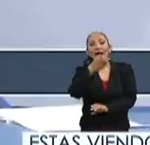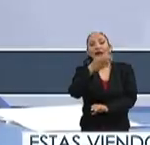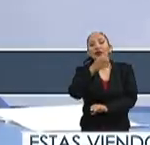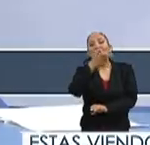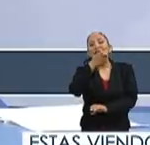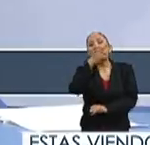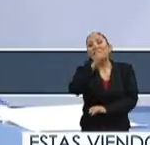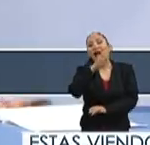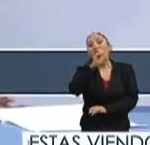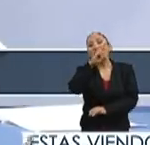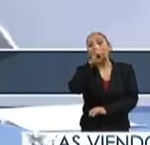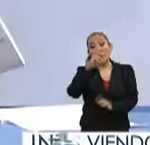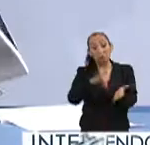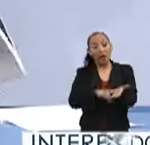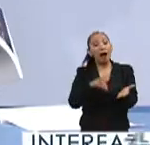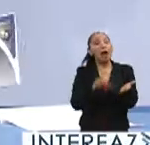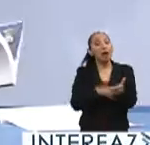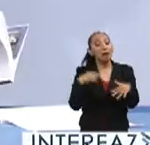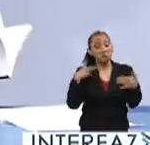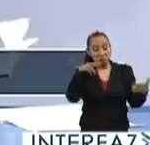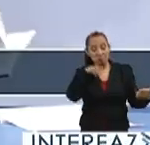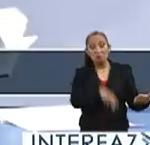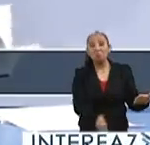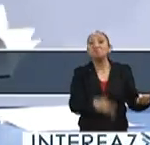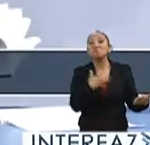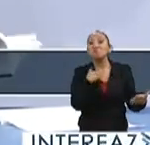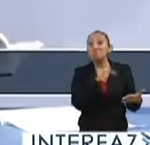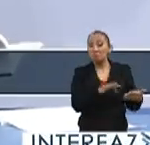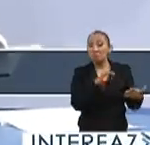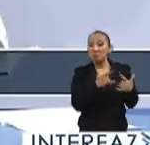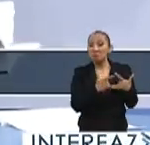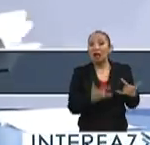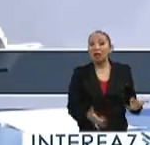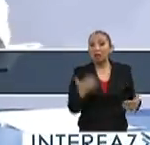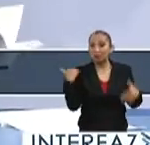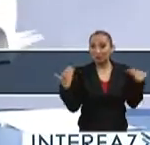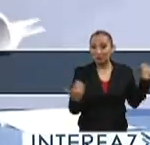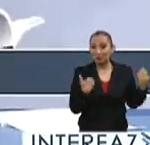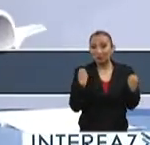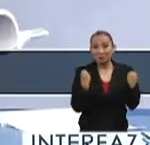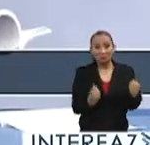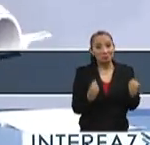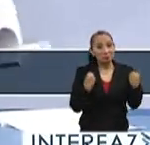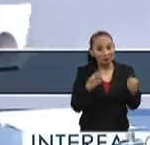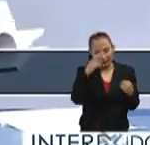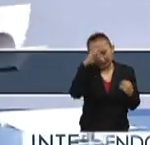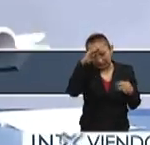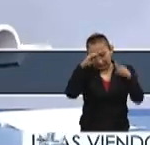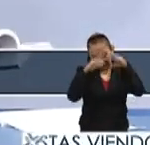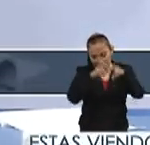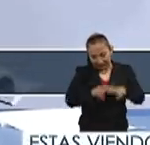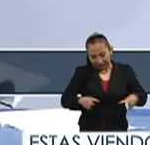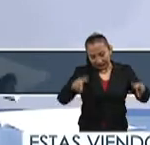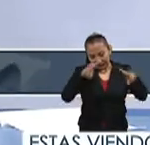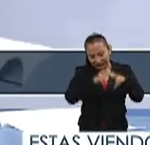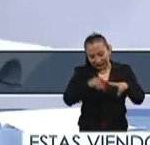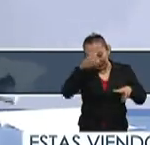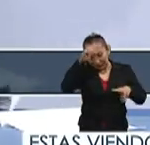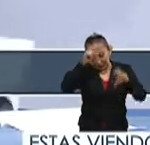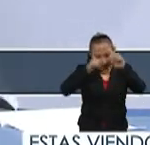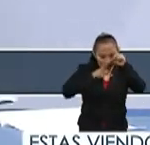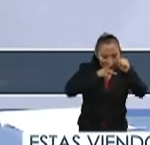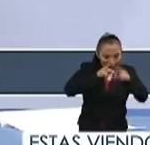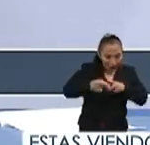Herrera Corral. Vale muchísimo la pena tenerlo, son historias que nos divertirán mucho, nos harán reflexionar con conceptos,